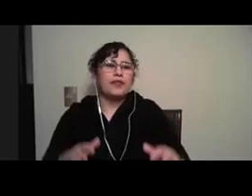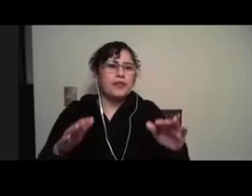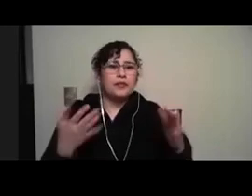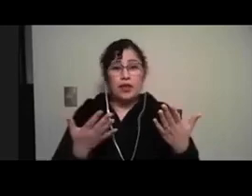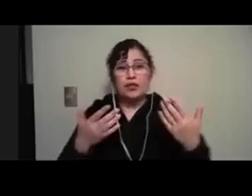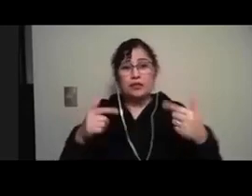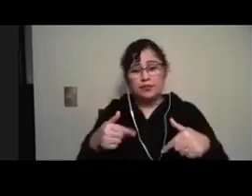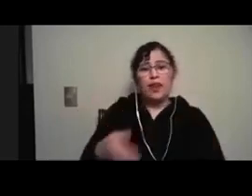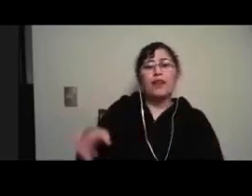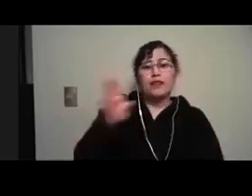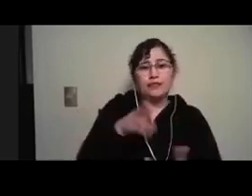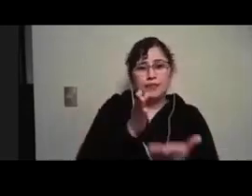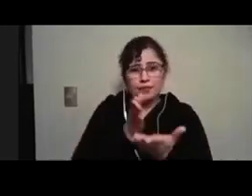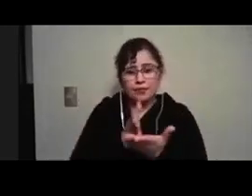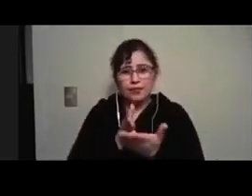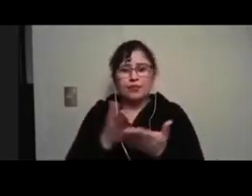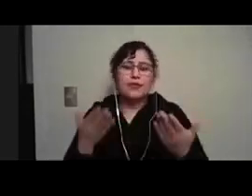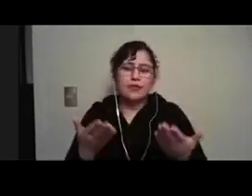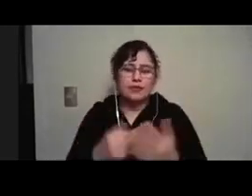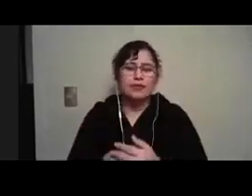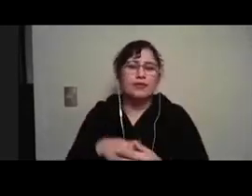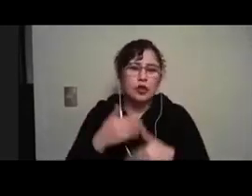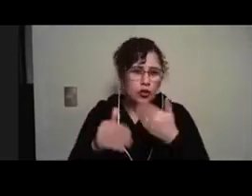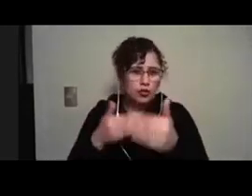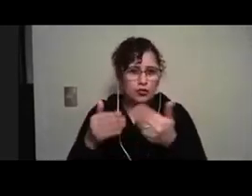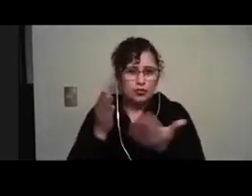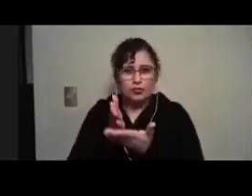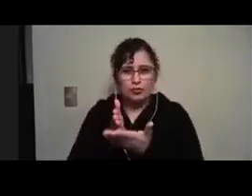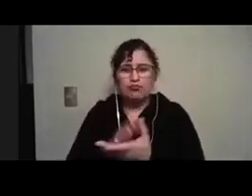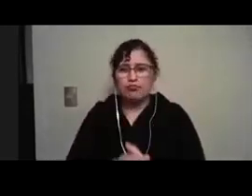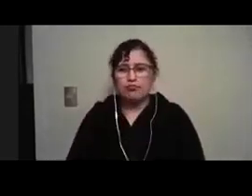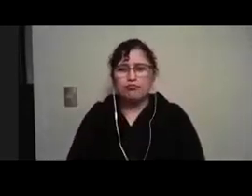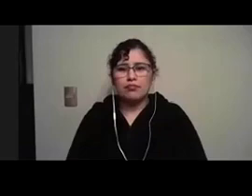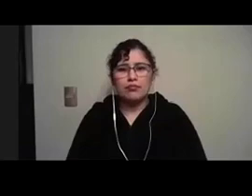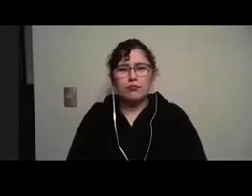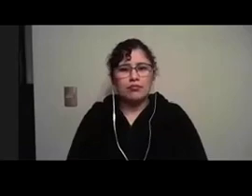La cátedra respectiva, ¿ya? A ver si está...